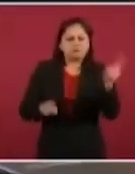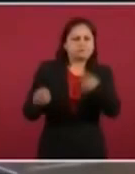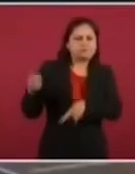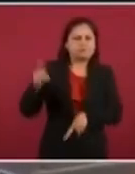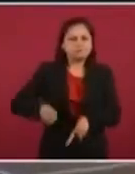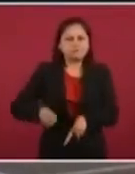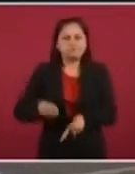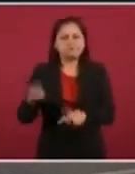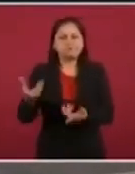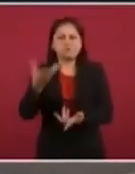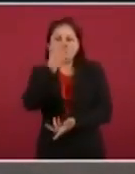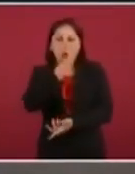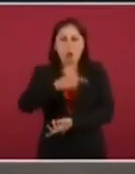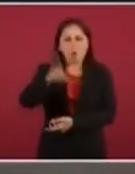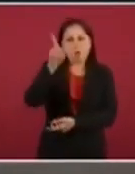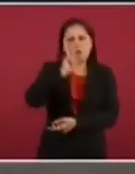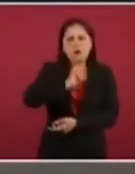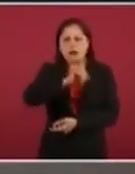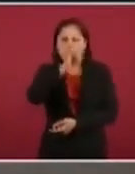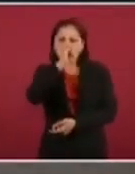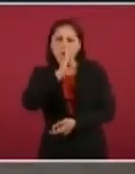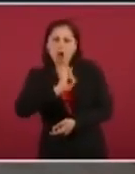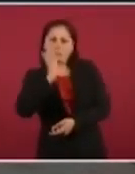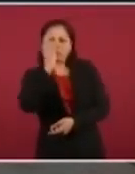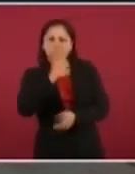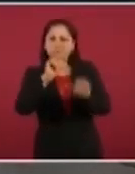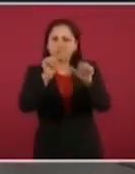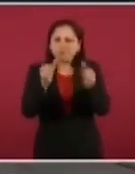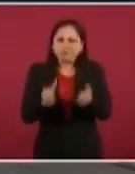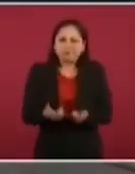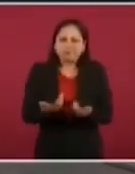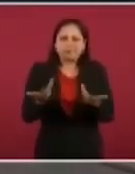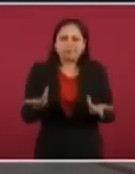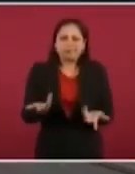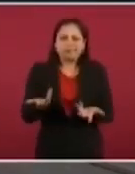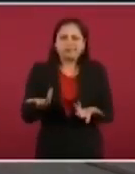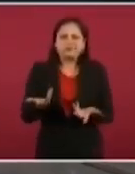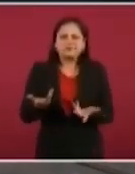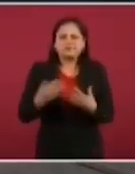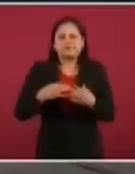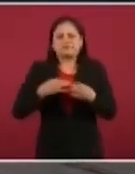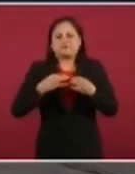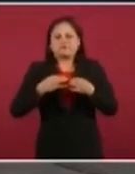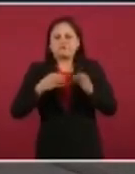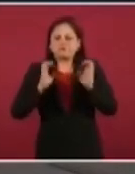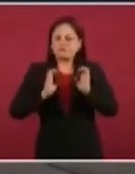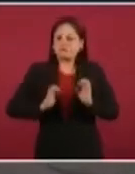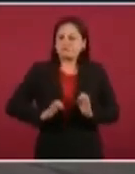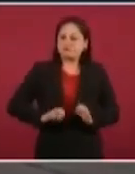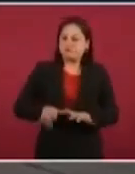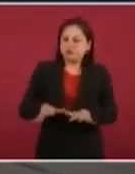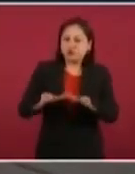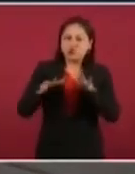muchachas muchachos guapos ropa de marca